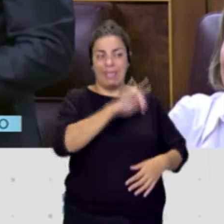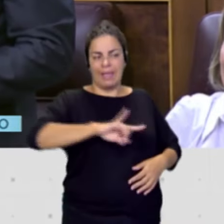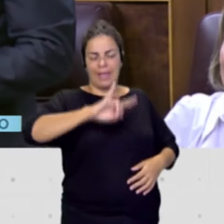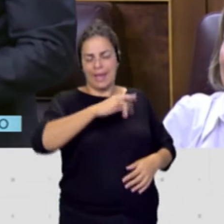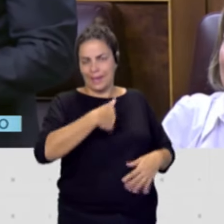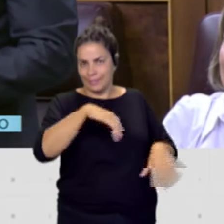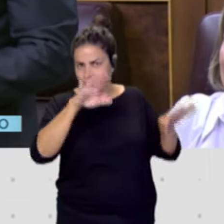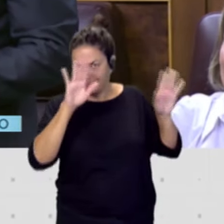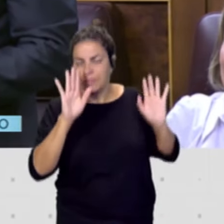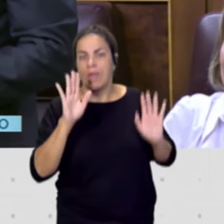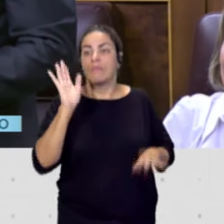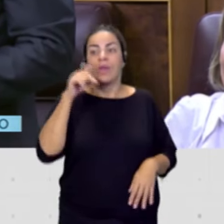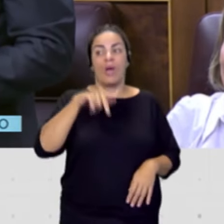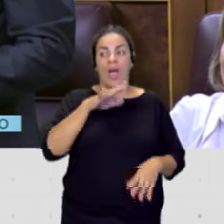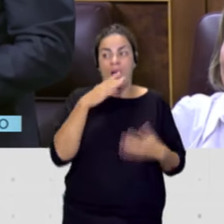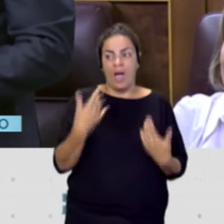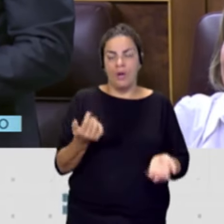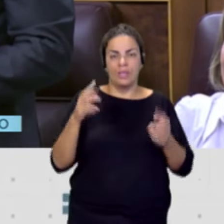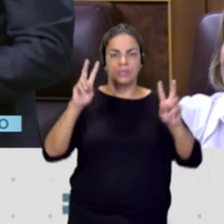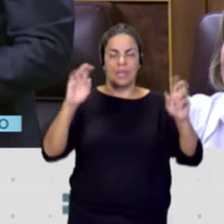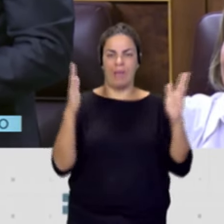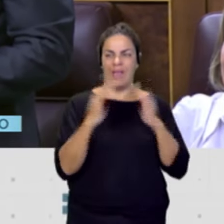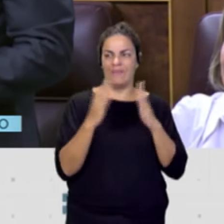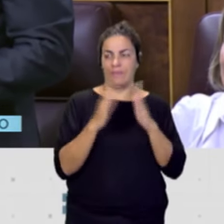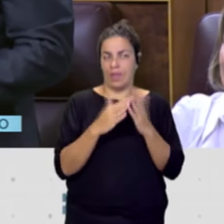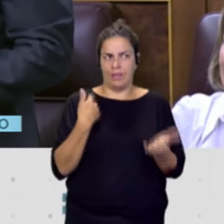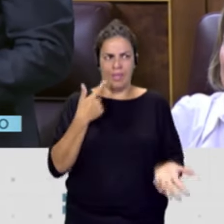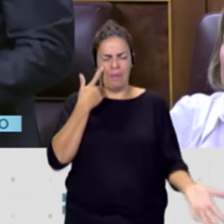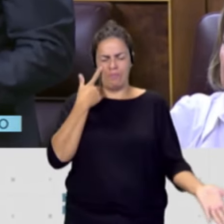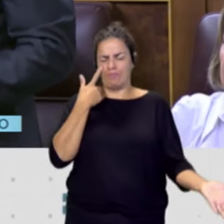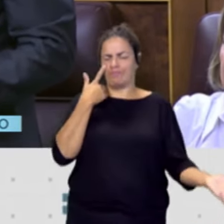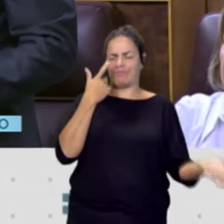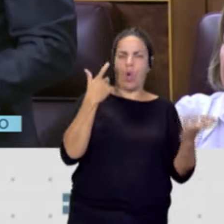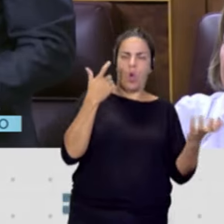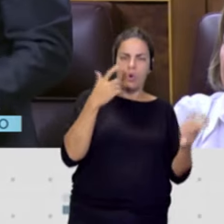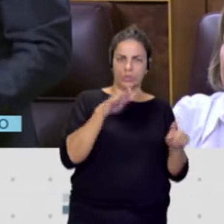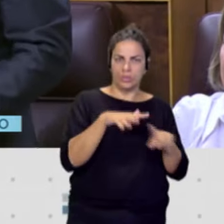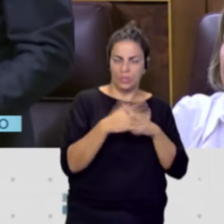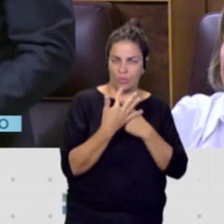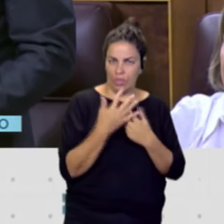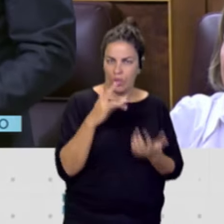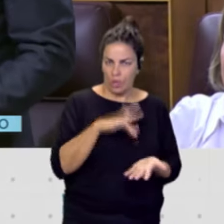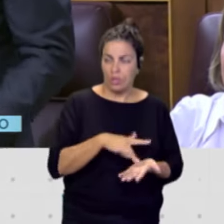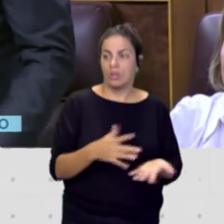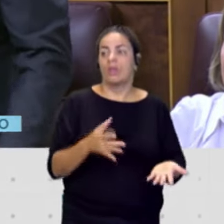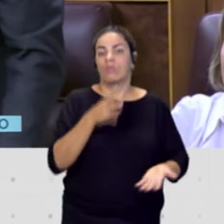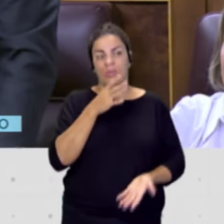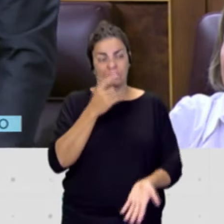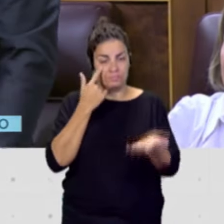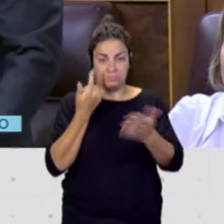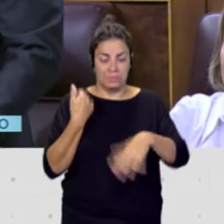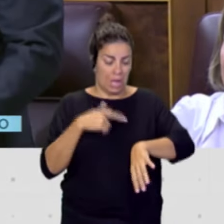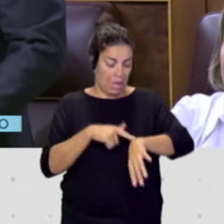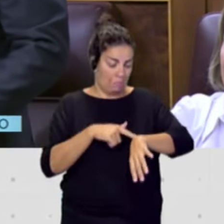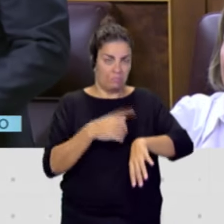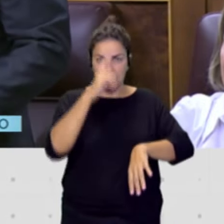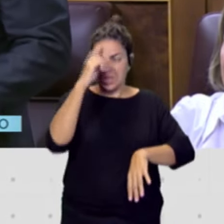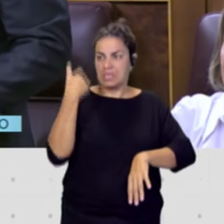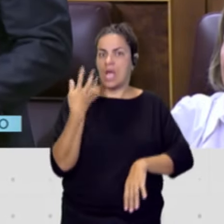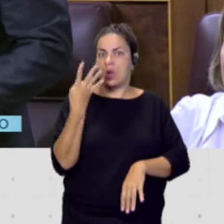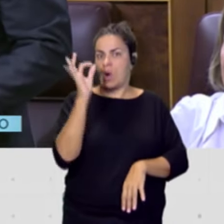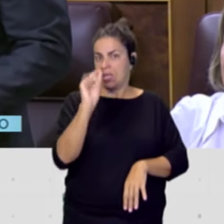hoy, con el tema de la vivienda, que es un clamor lo que está ocurriendo, pues resulta que ya están en esto, es que deben llevar 40